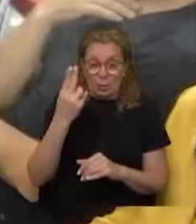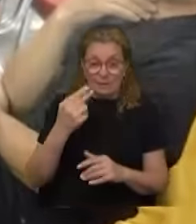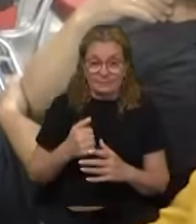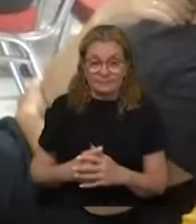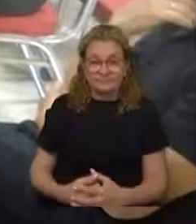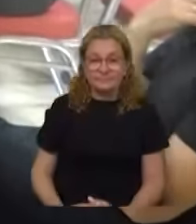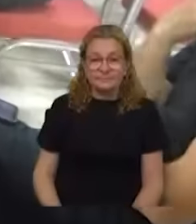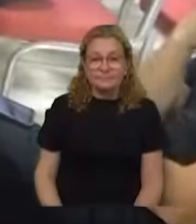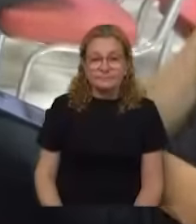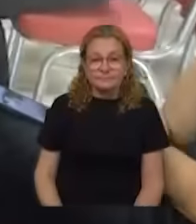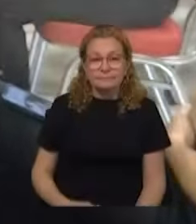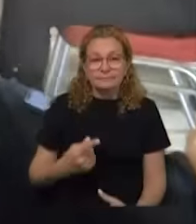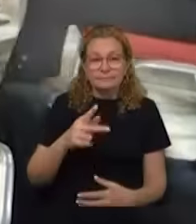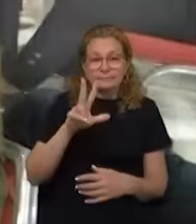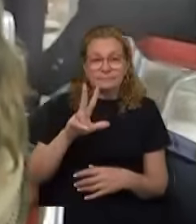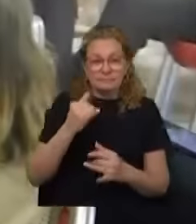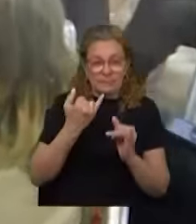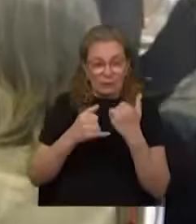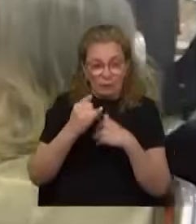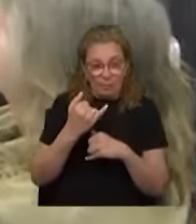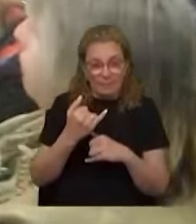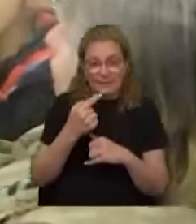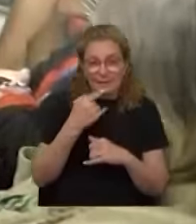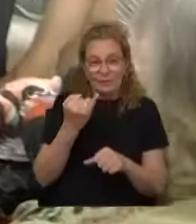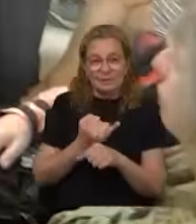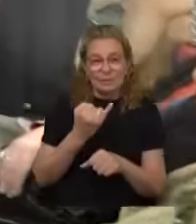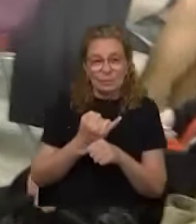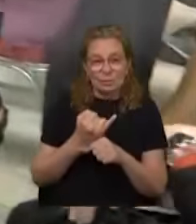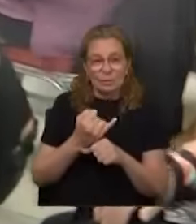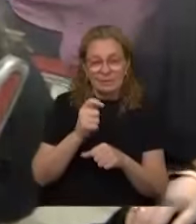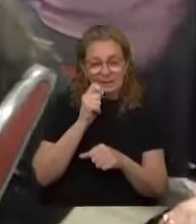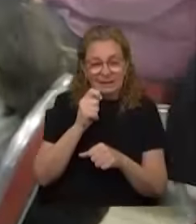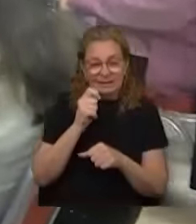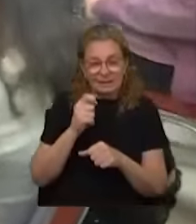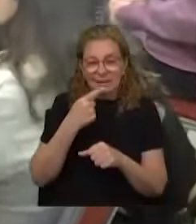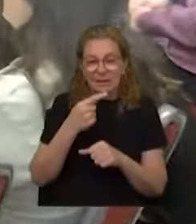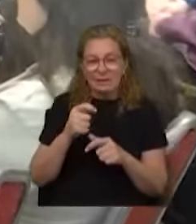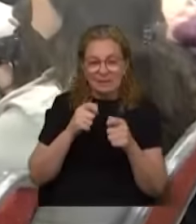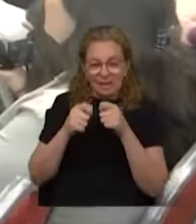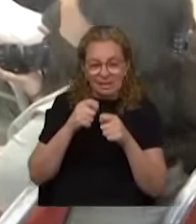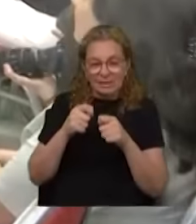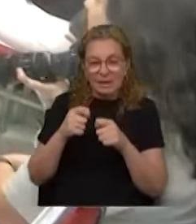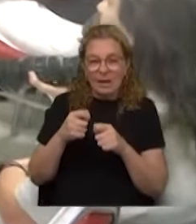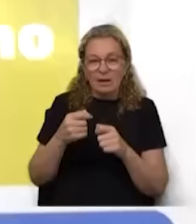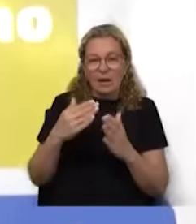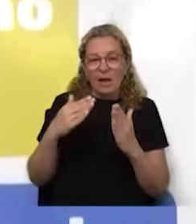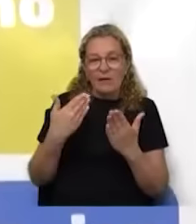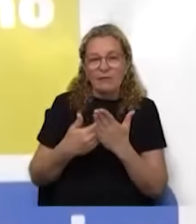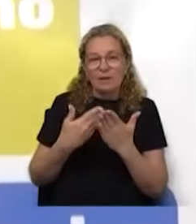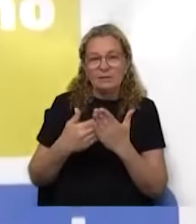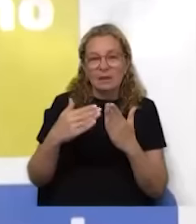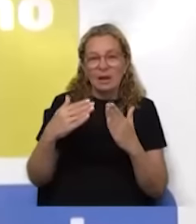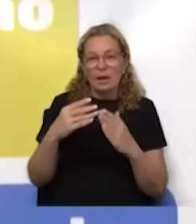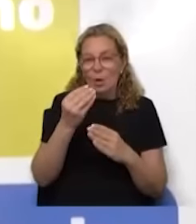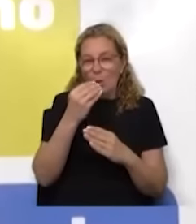país se trata del Tercer informe que realiza el Instituto Nacional de estadísticas sobre prevalencia de inseguridad alimentaria en hogares la directora